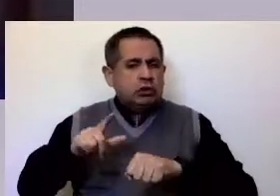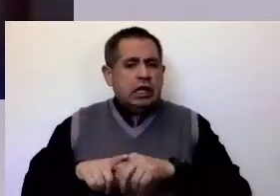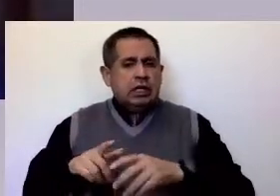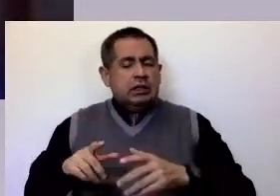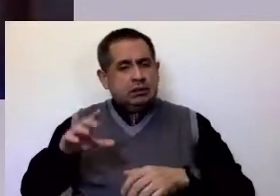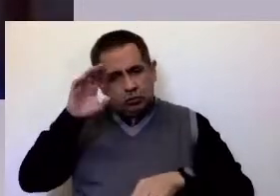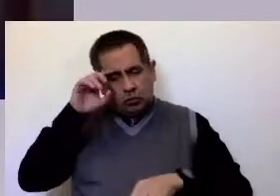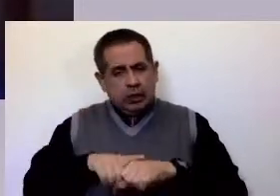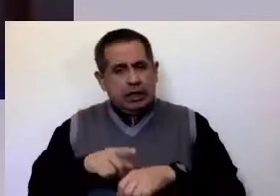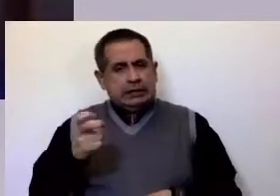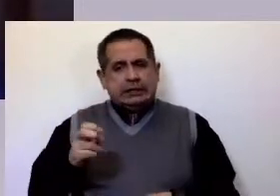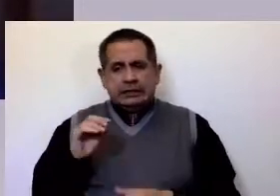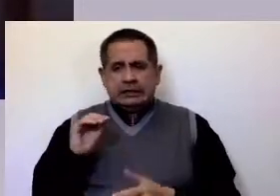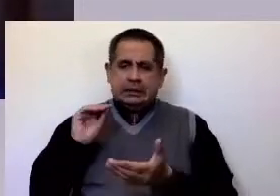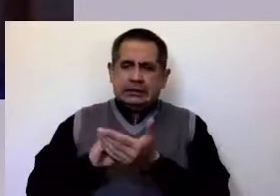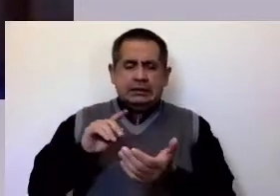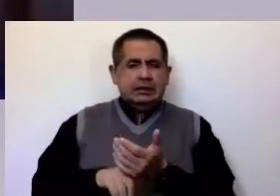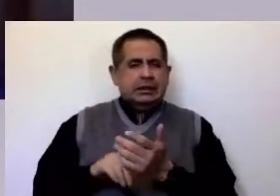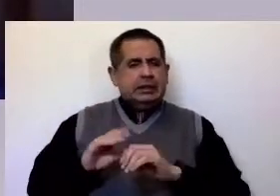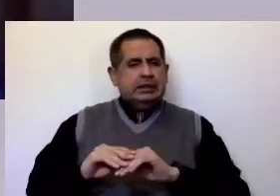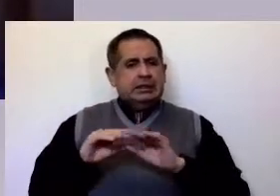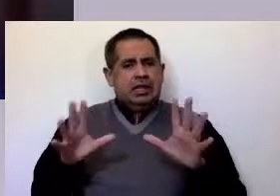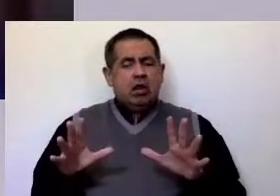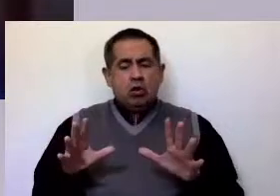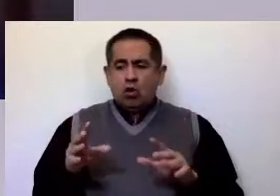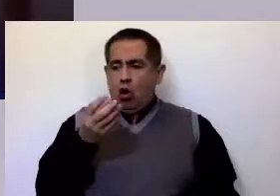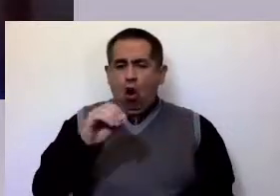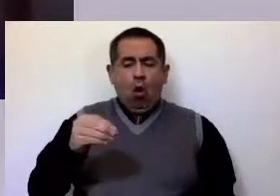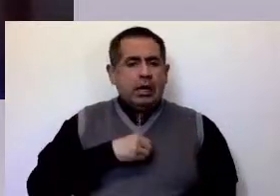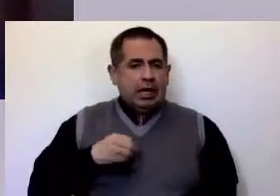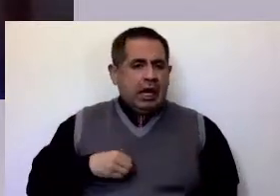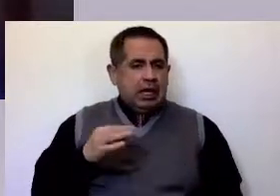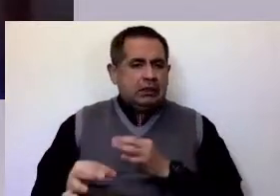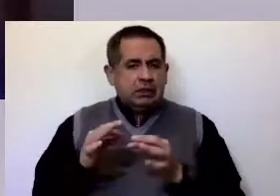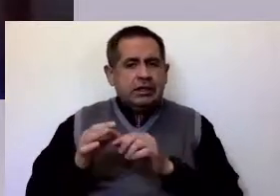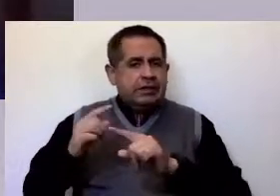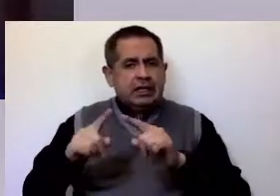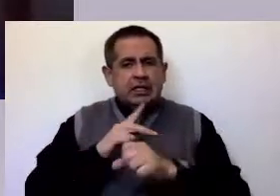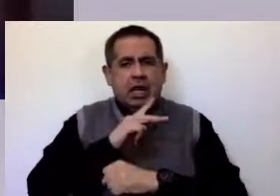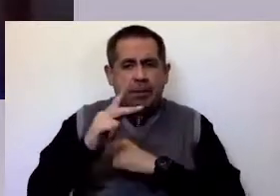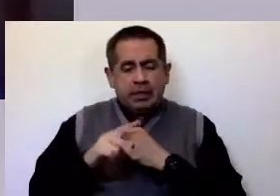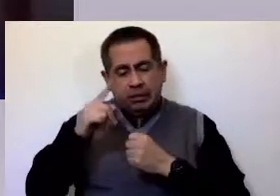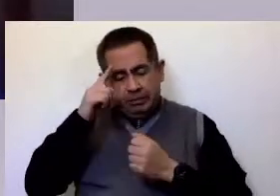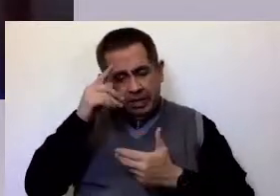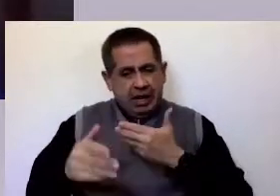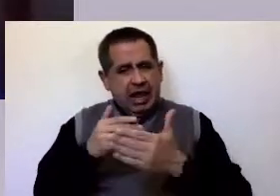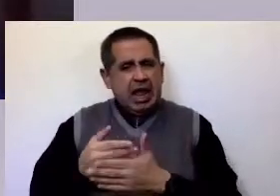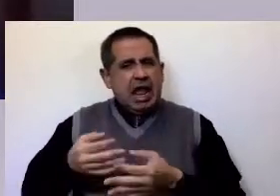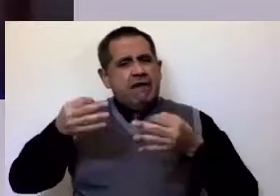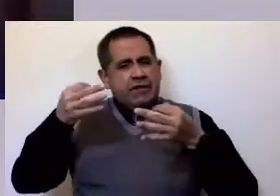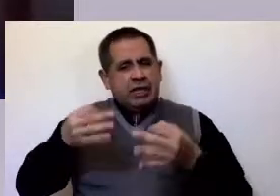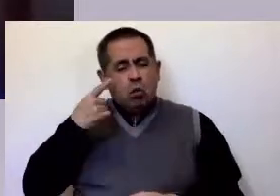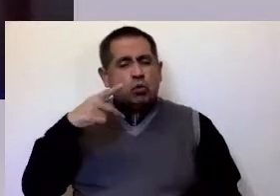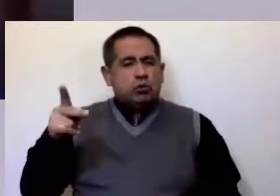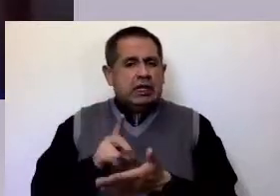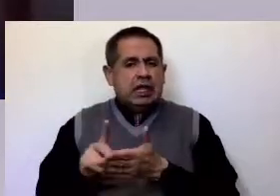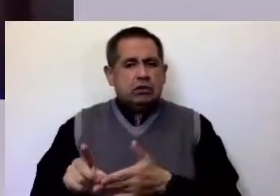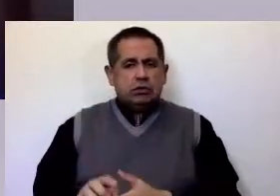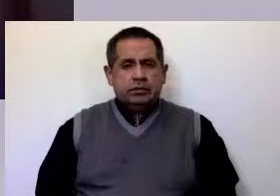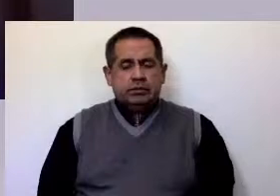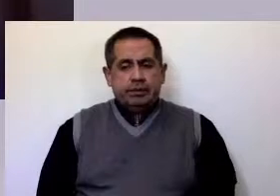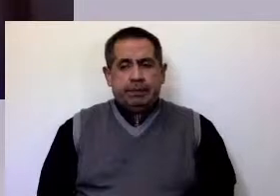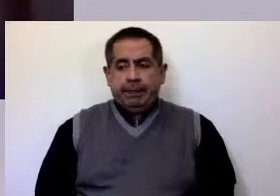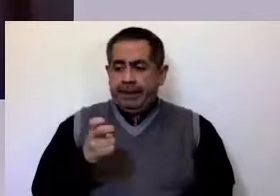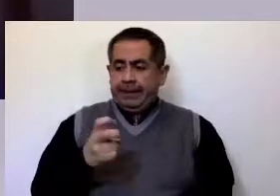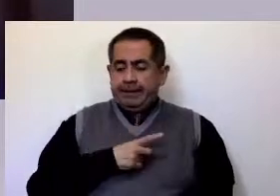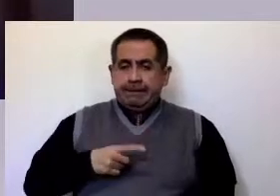que es establecer claramente las obligaciones que tienen los estados con respecto a la efectividad de los derechos así el deber de